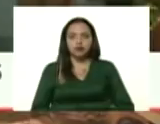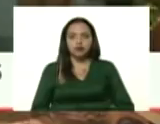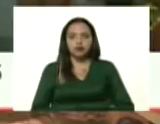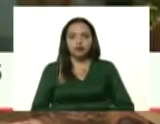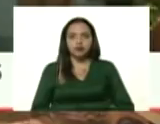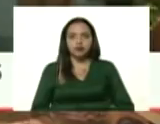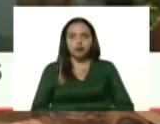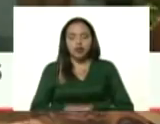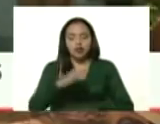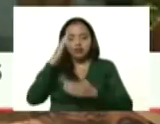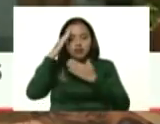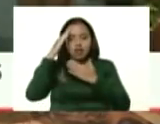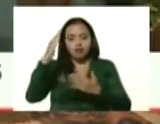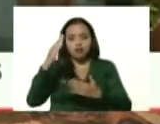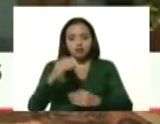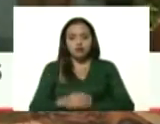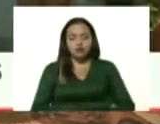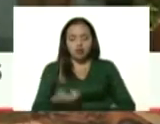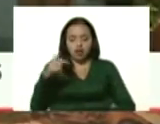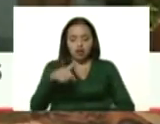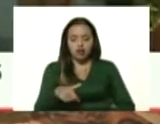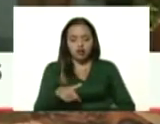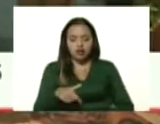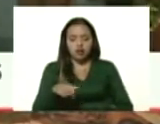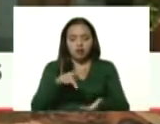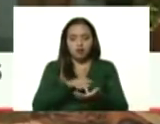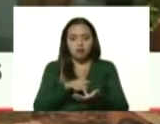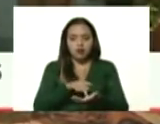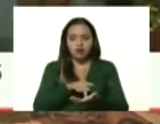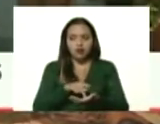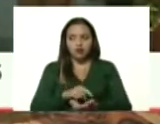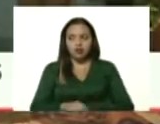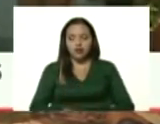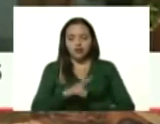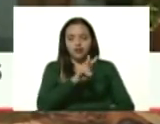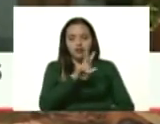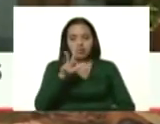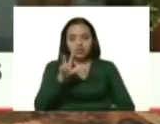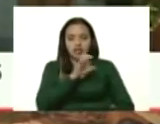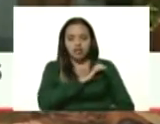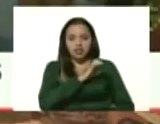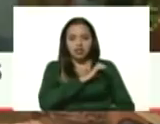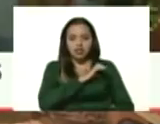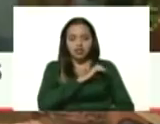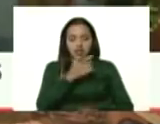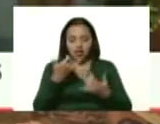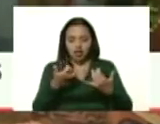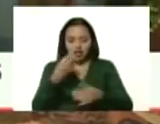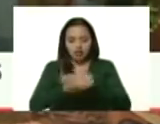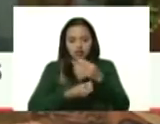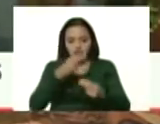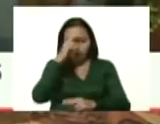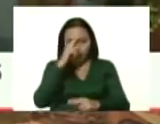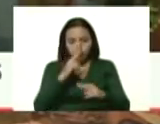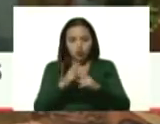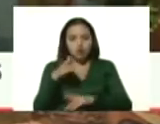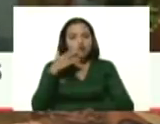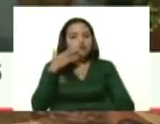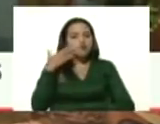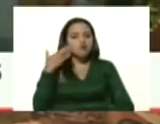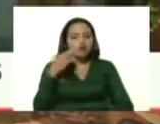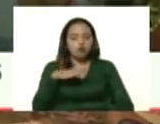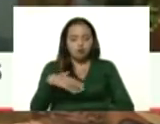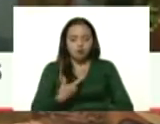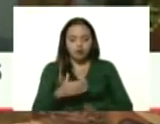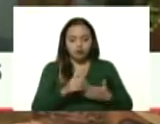Un cordial saludo de acá desde esta parroquia combativa 23 de enero, la cual tengo el honor y el orgullo de